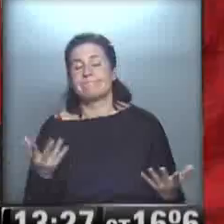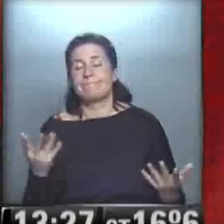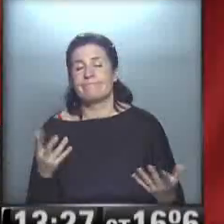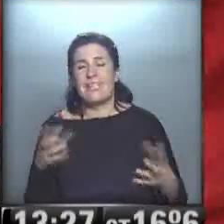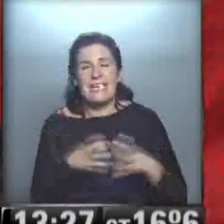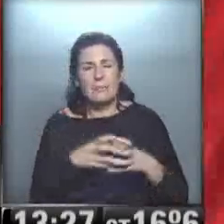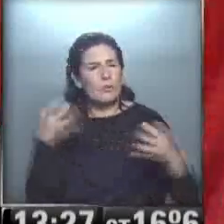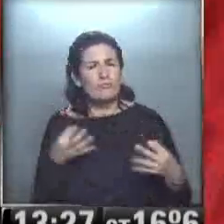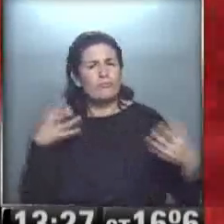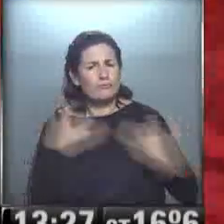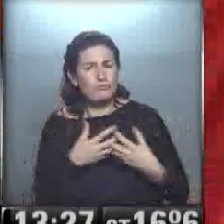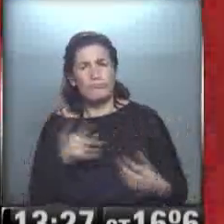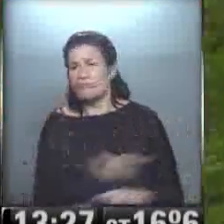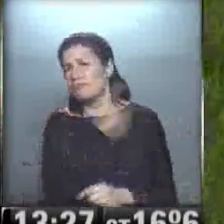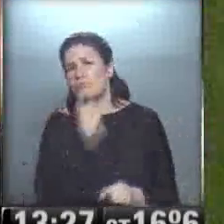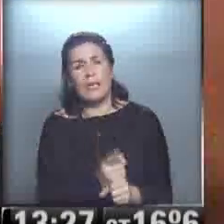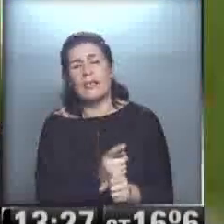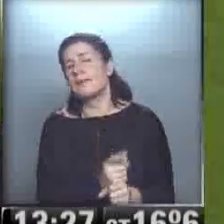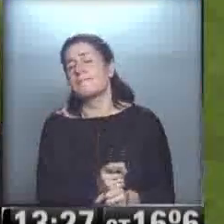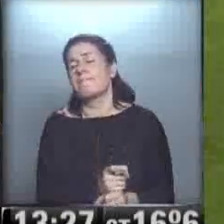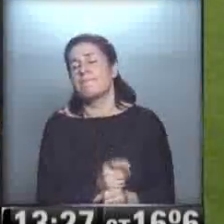el equipo que tanto quería, entonces decidió